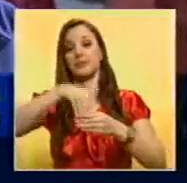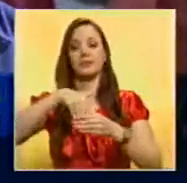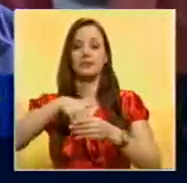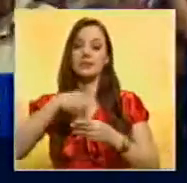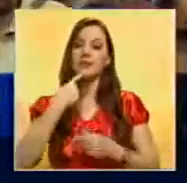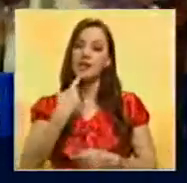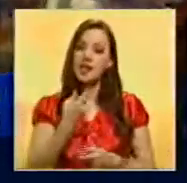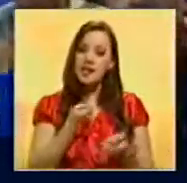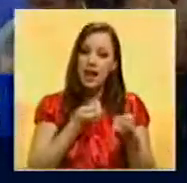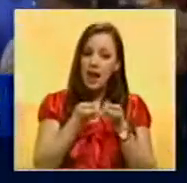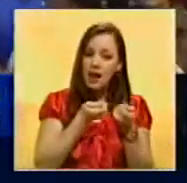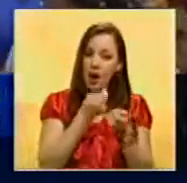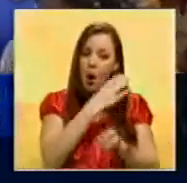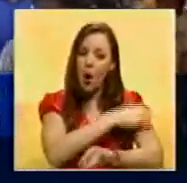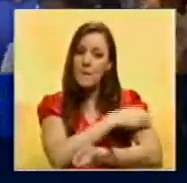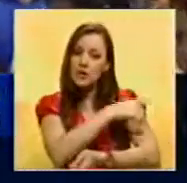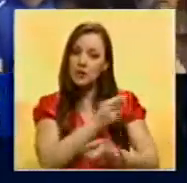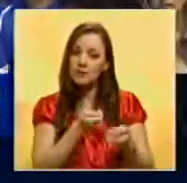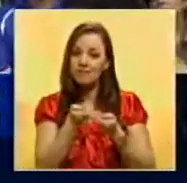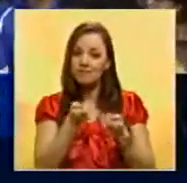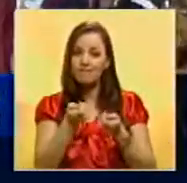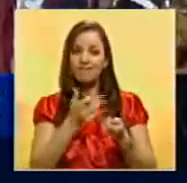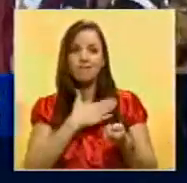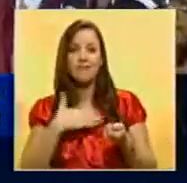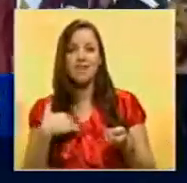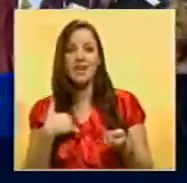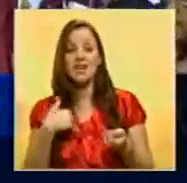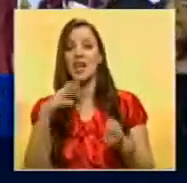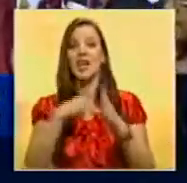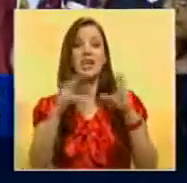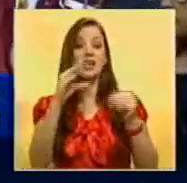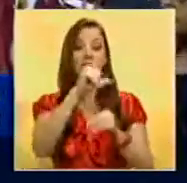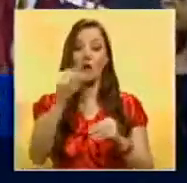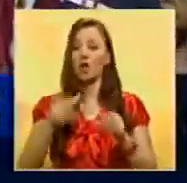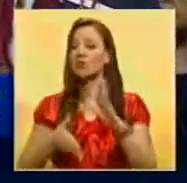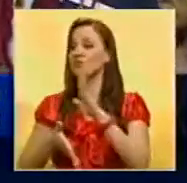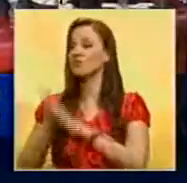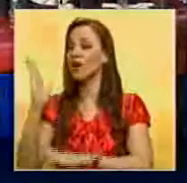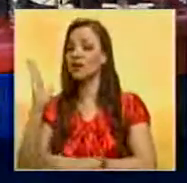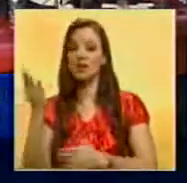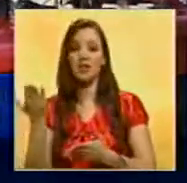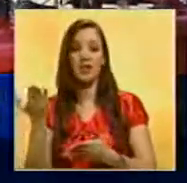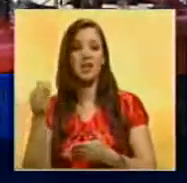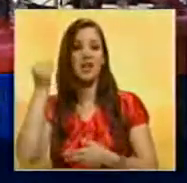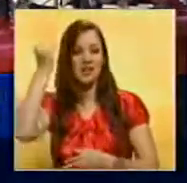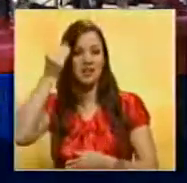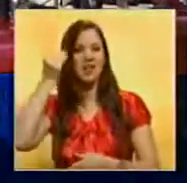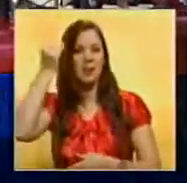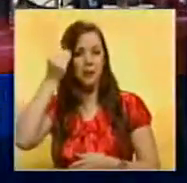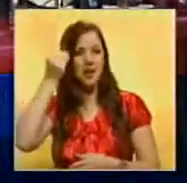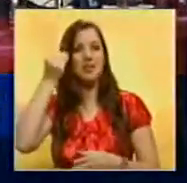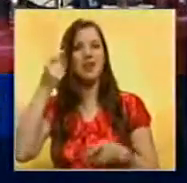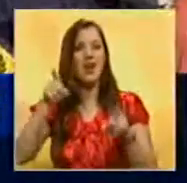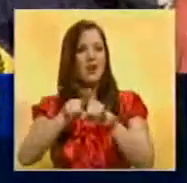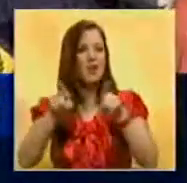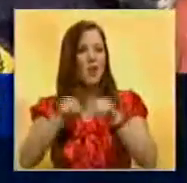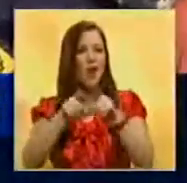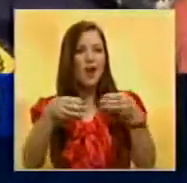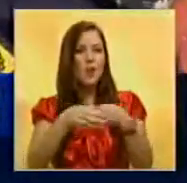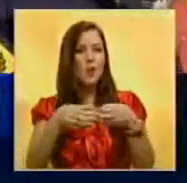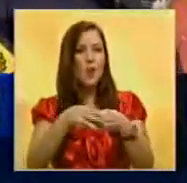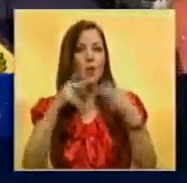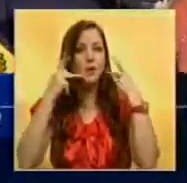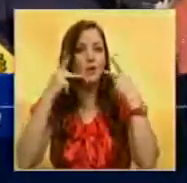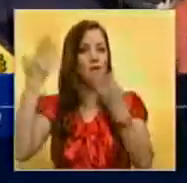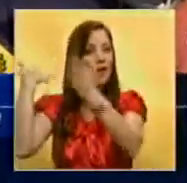que la estrategia central de la oposición es que todos se desmovilicen y regresen a lo que considera como las viejas élites políticas. Que ese